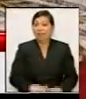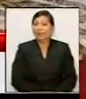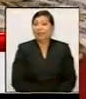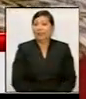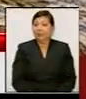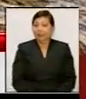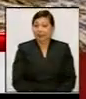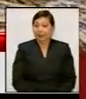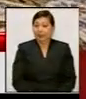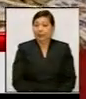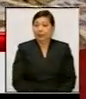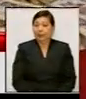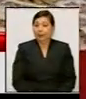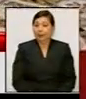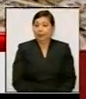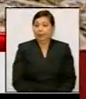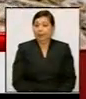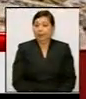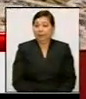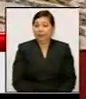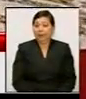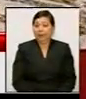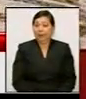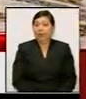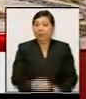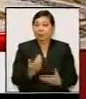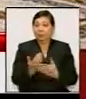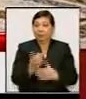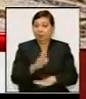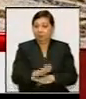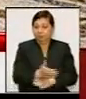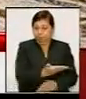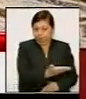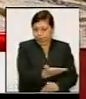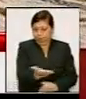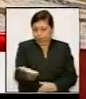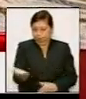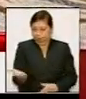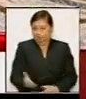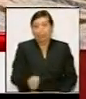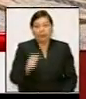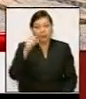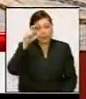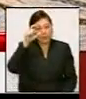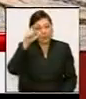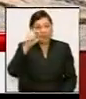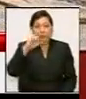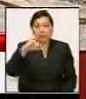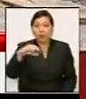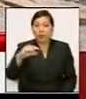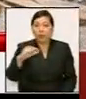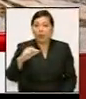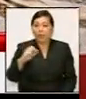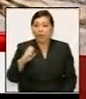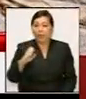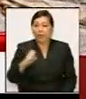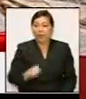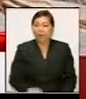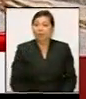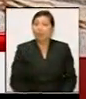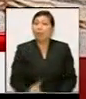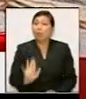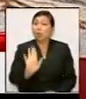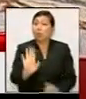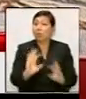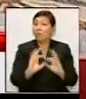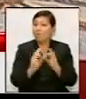Va a hacer uso de la palabra. Mientras tanto, presidente del Congreso, el congresista Jorge Casillas, escuchamos. A la distinguida